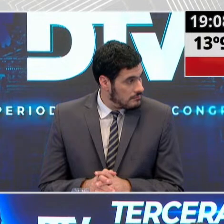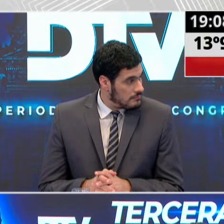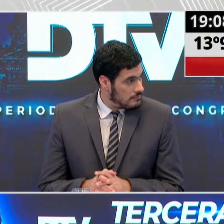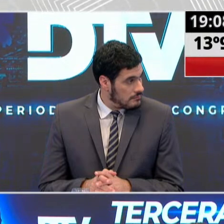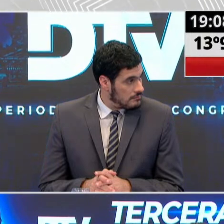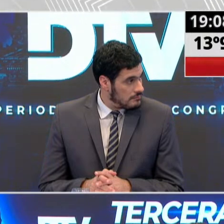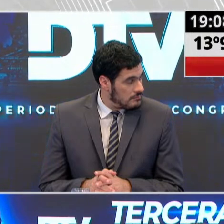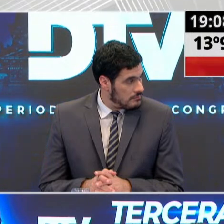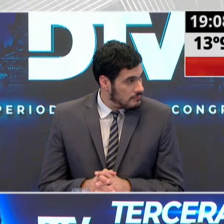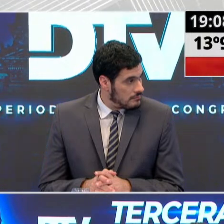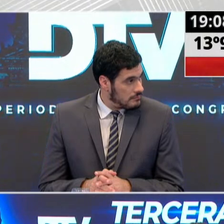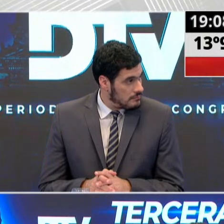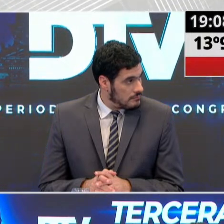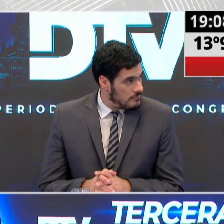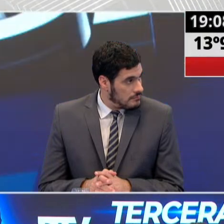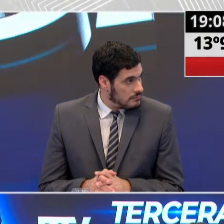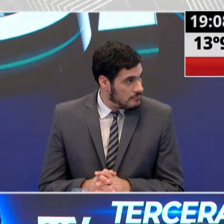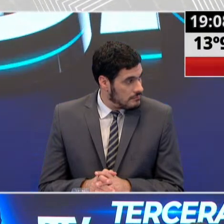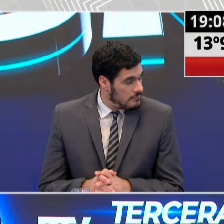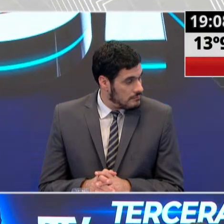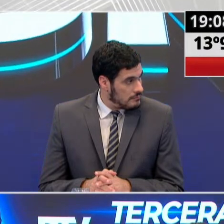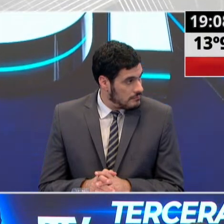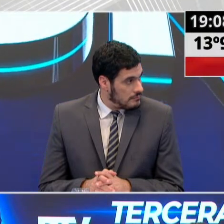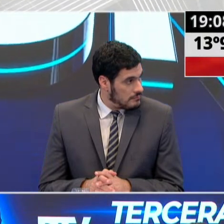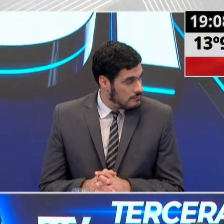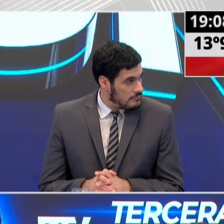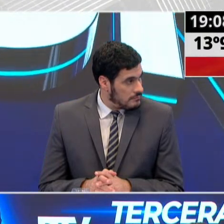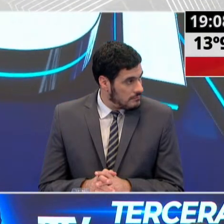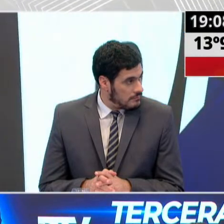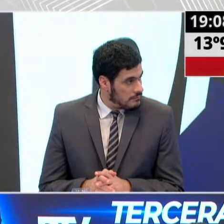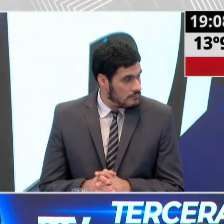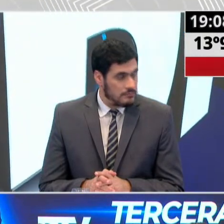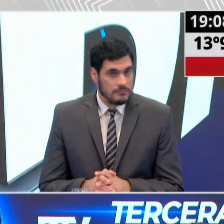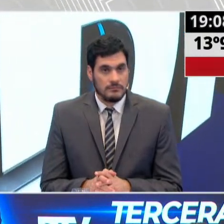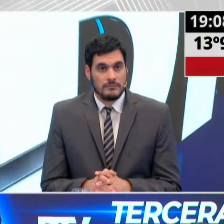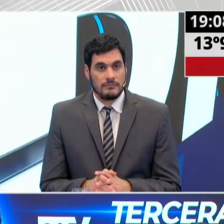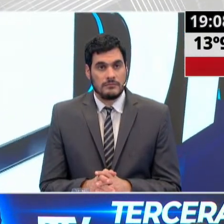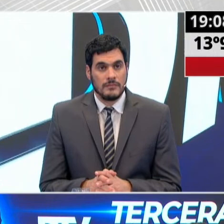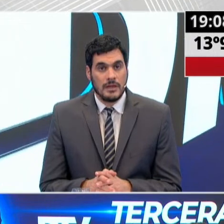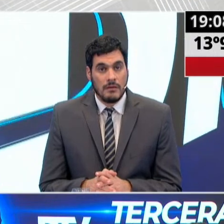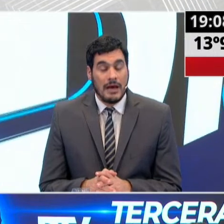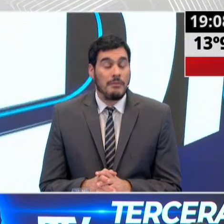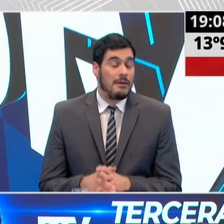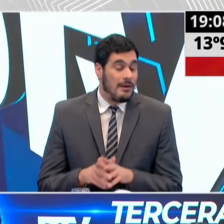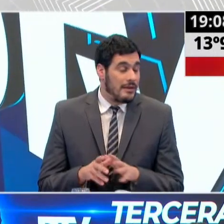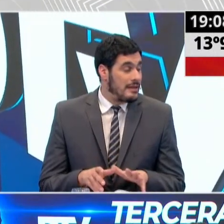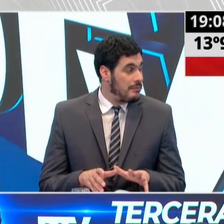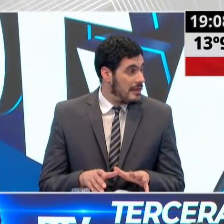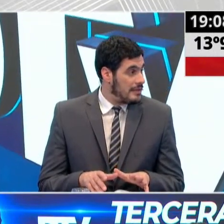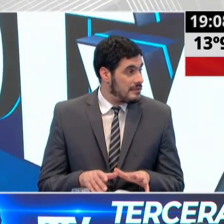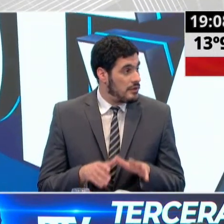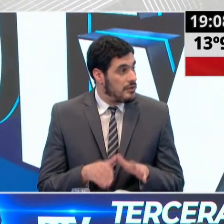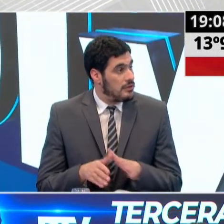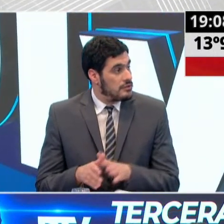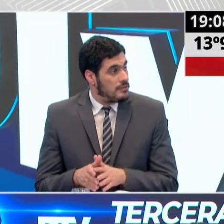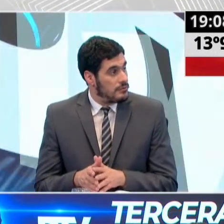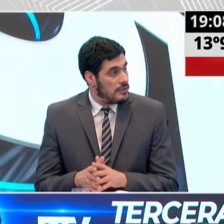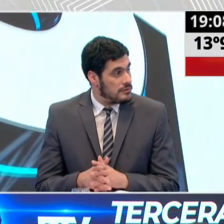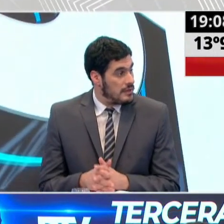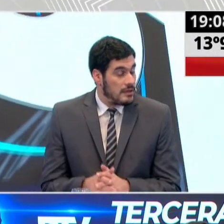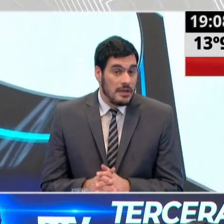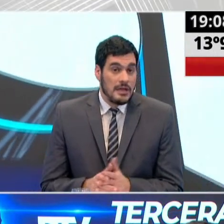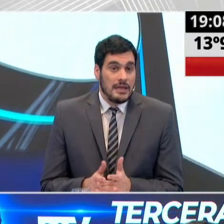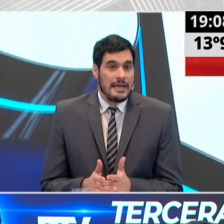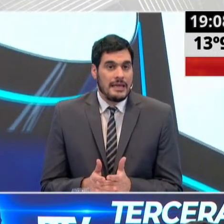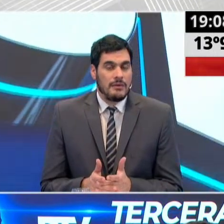el interior del país, Milei va con figuras que por ahí vienen del peronismo, digamos, eso. Ah, me hablabas de Milei. Si de Milei,